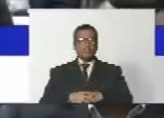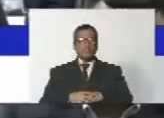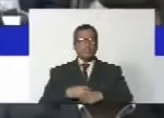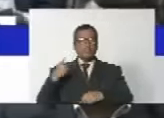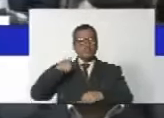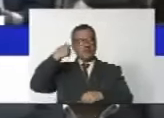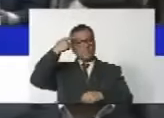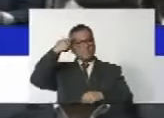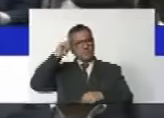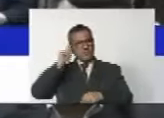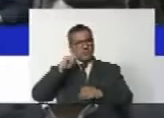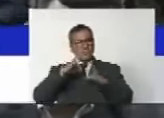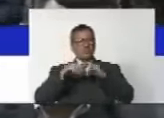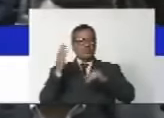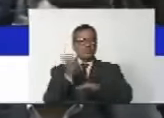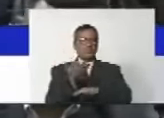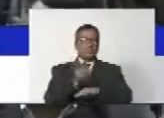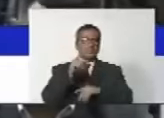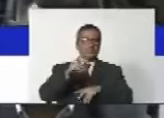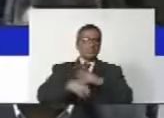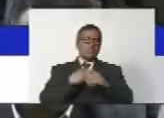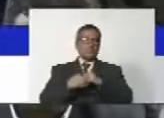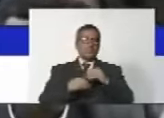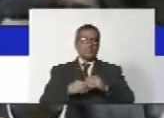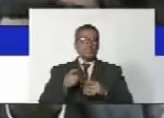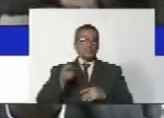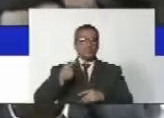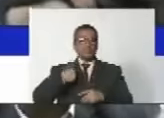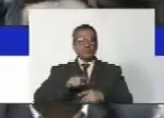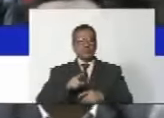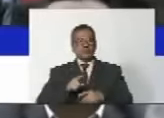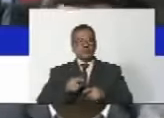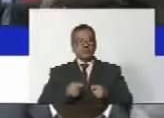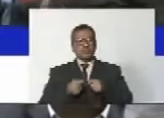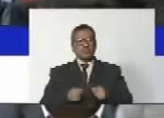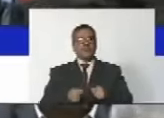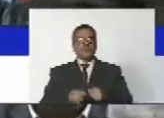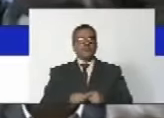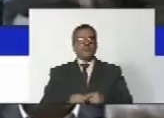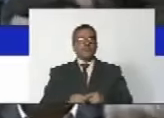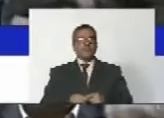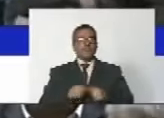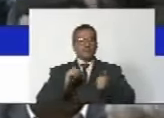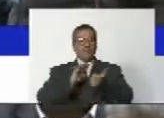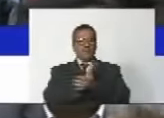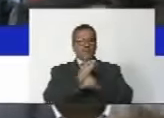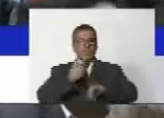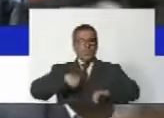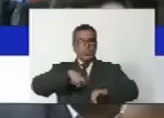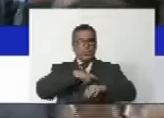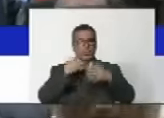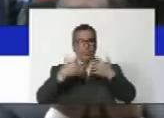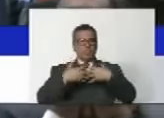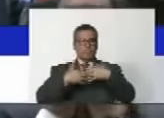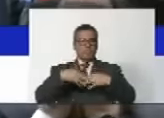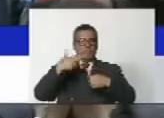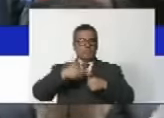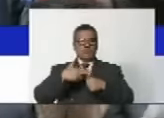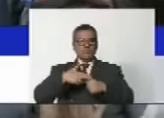a pesar de las sanciones, a pesar de los intentos de destrucción de nuestra industria petrolera,